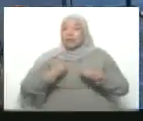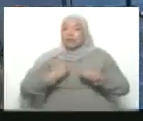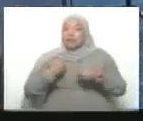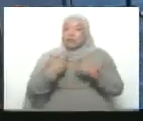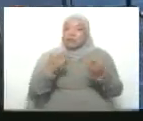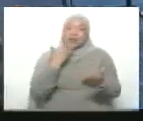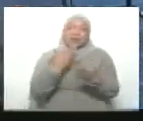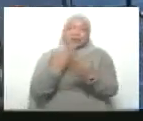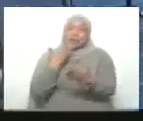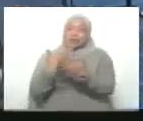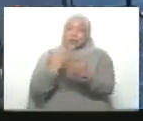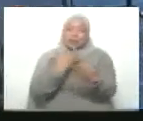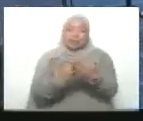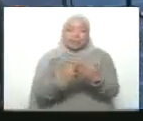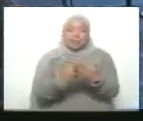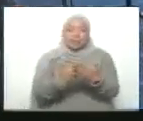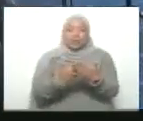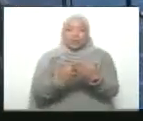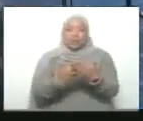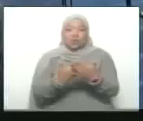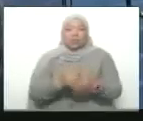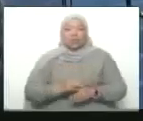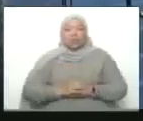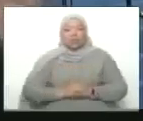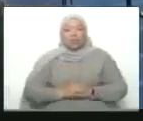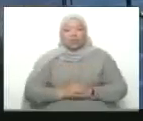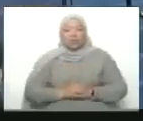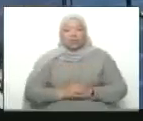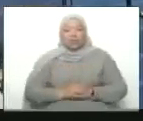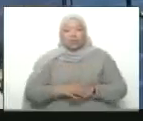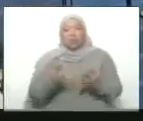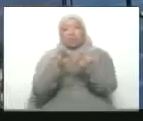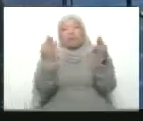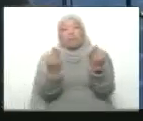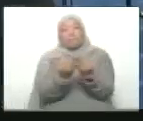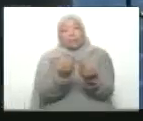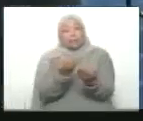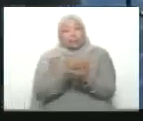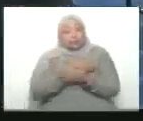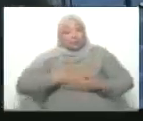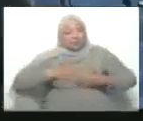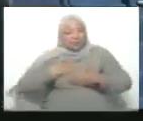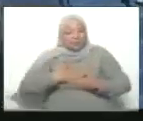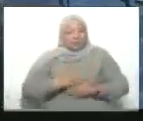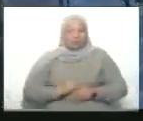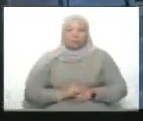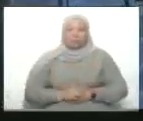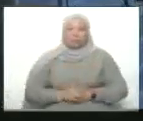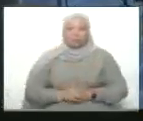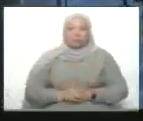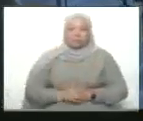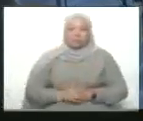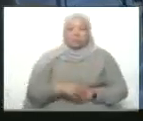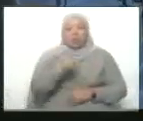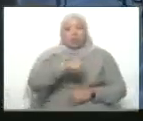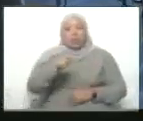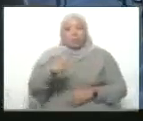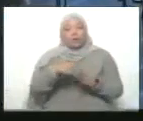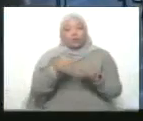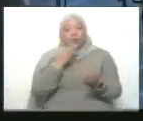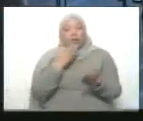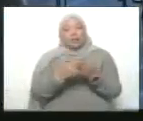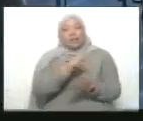Thank you so much. And I'm very happy I'm with my family. Le quisiera agradecer a todo el personal